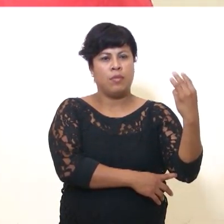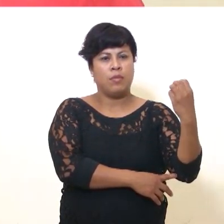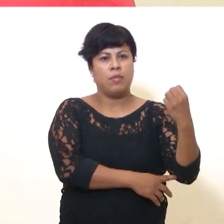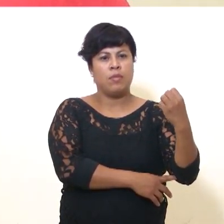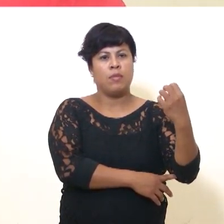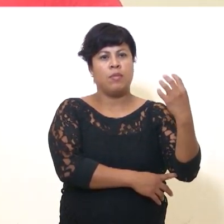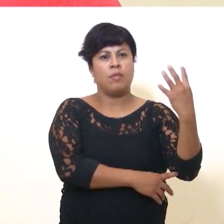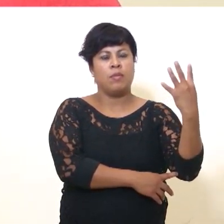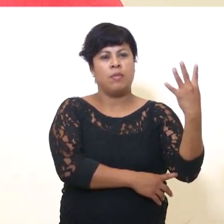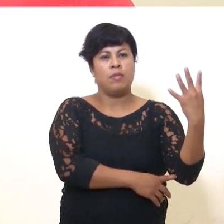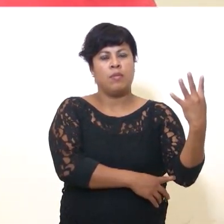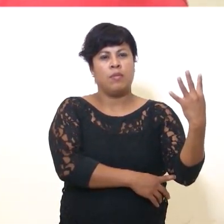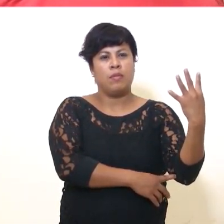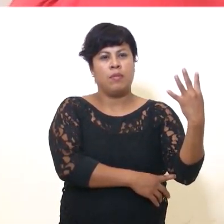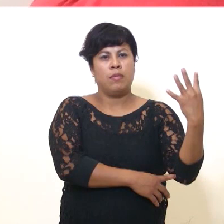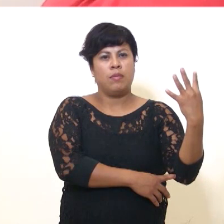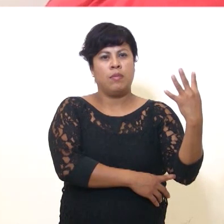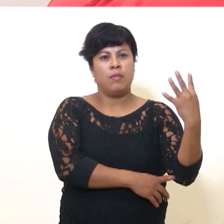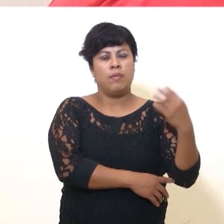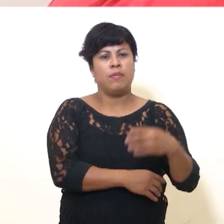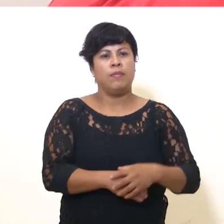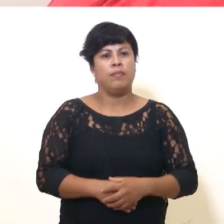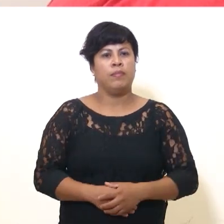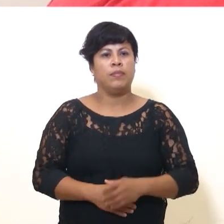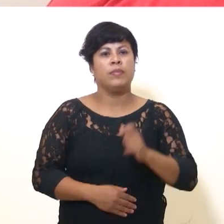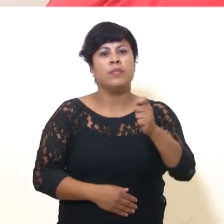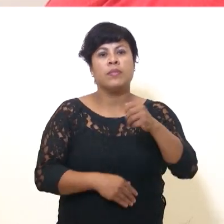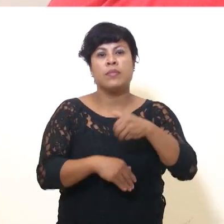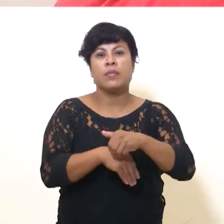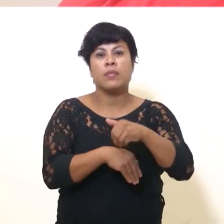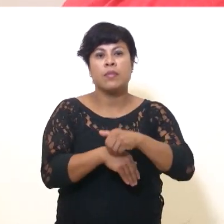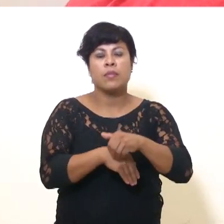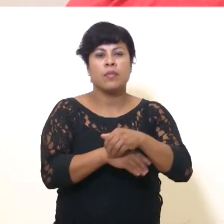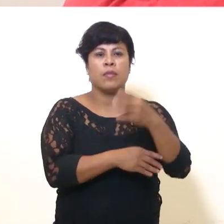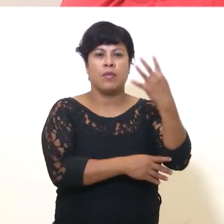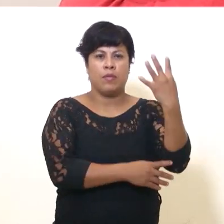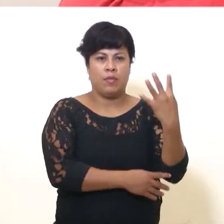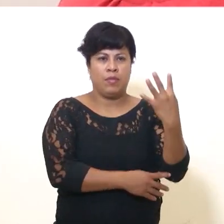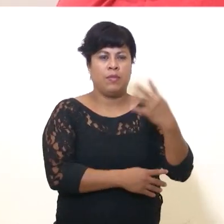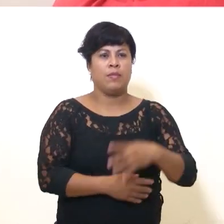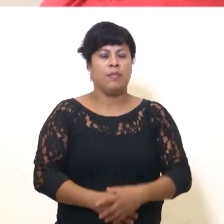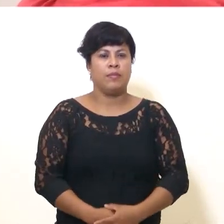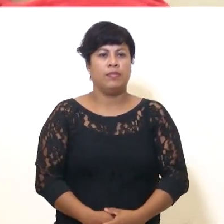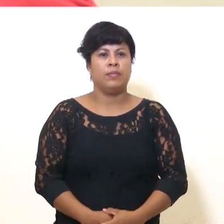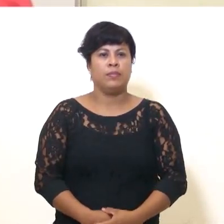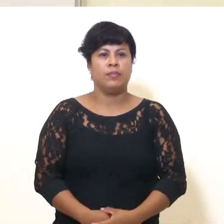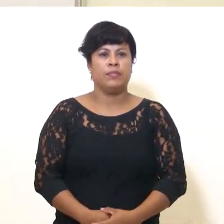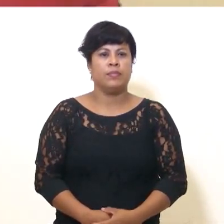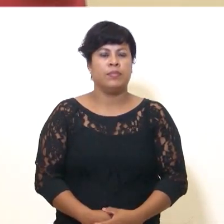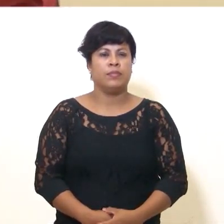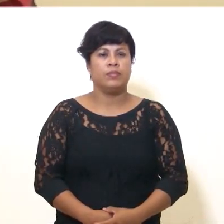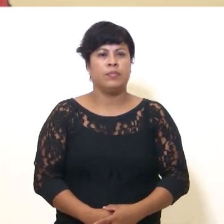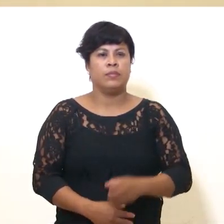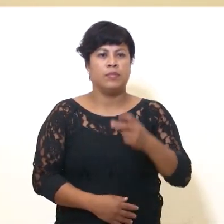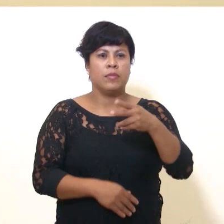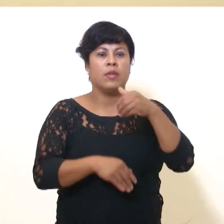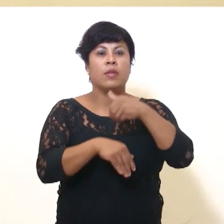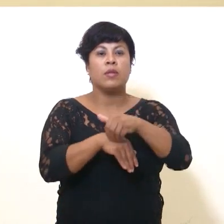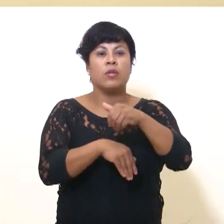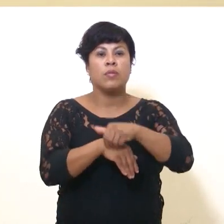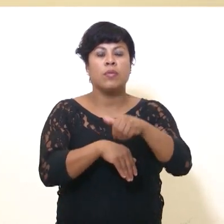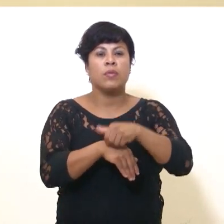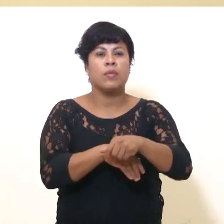2, 3, 4. ¿Qué número es? 4.